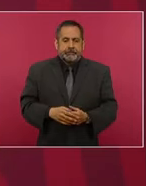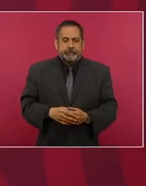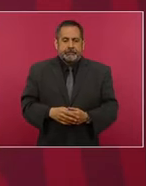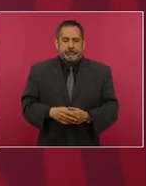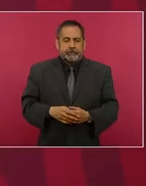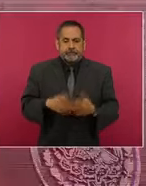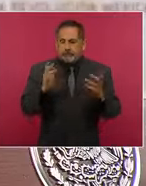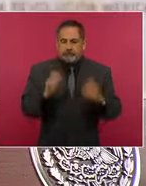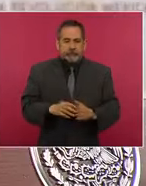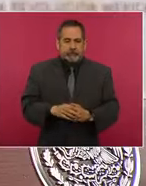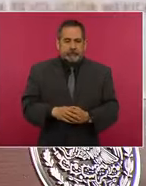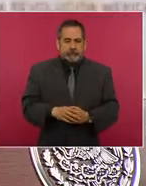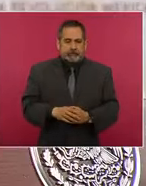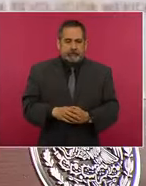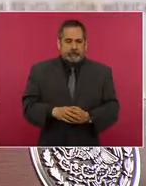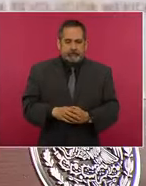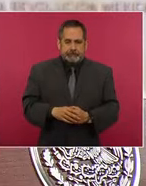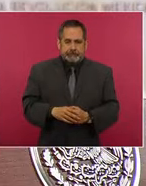Pero